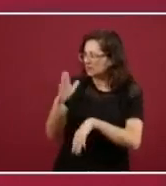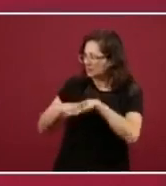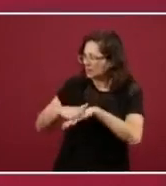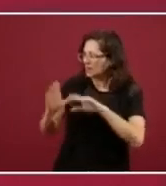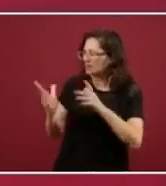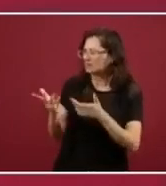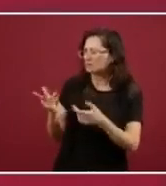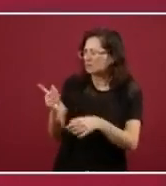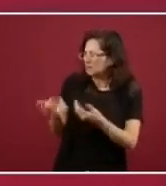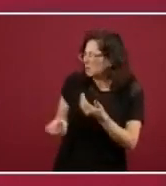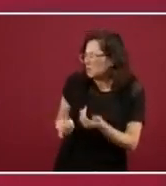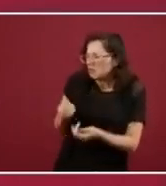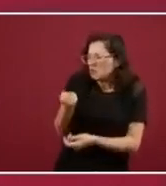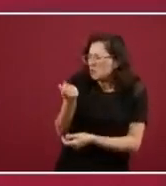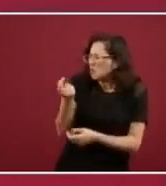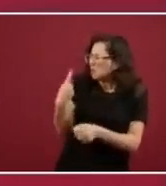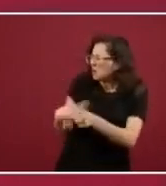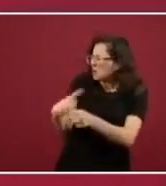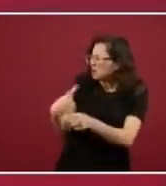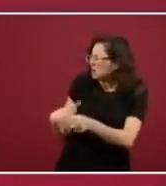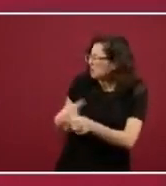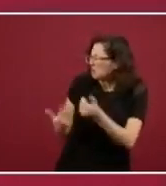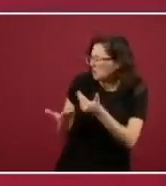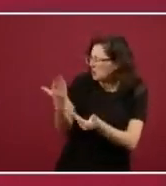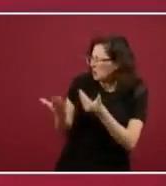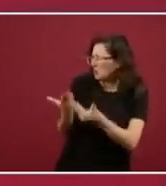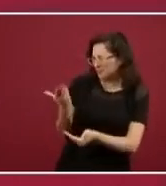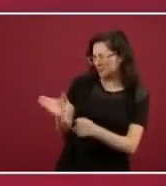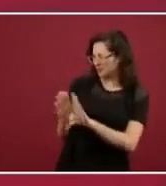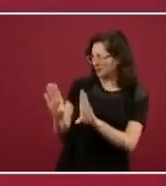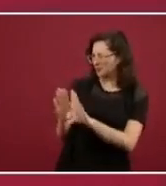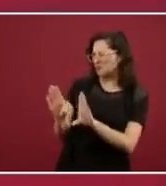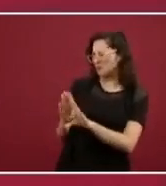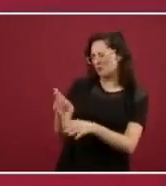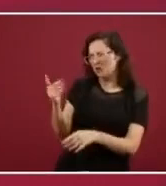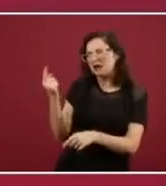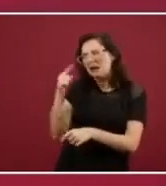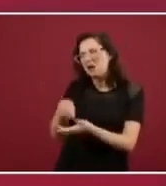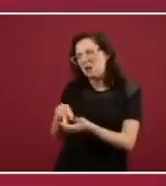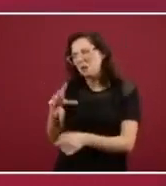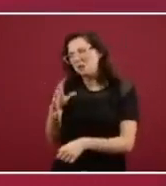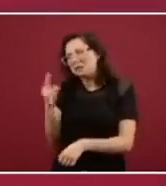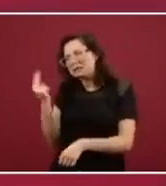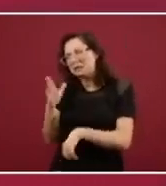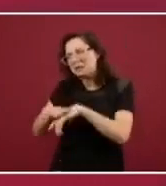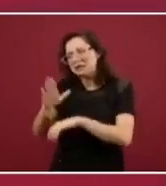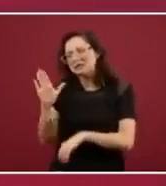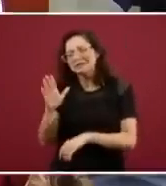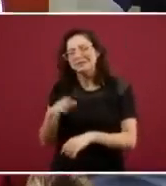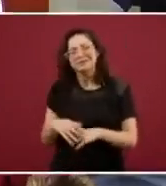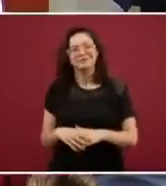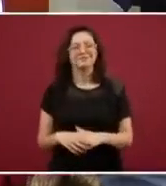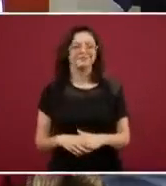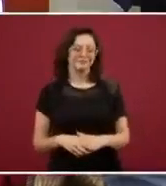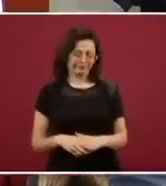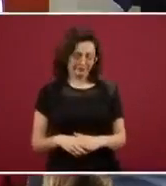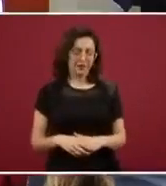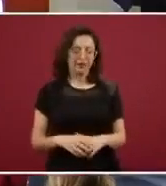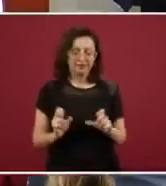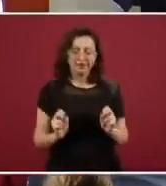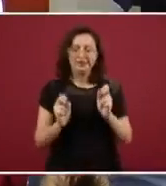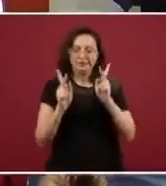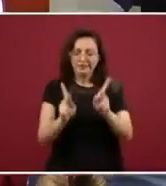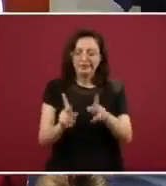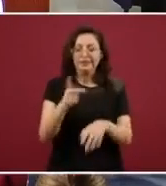explicar para ellos, aunque ayer lo hablamos, pero también para todos ustedes y para la ciudadanía, cuáles son los elementos técnicos de